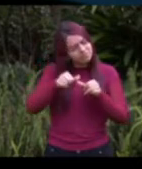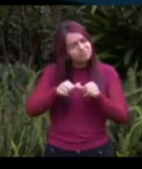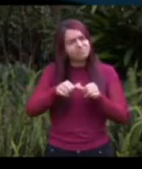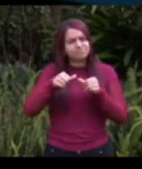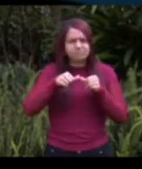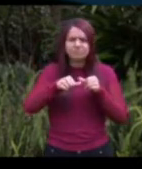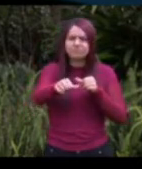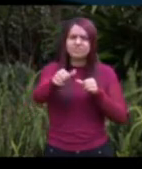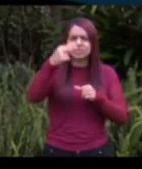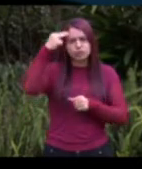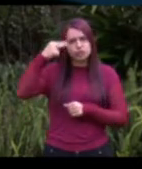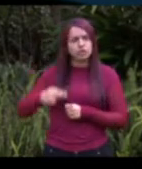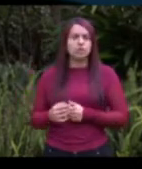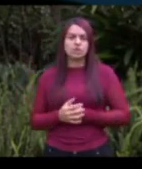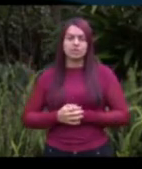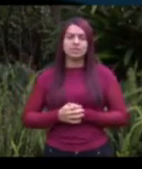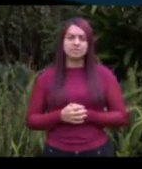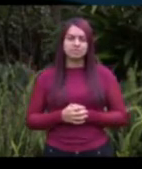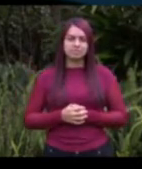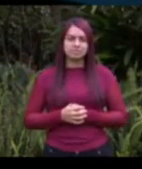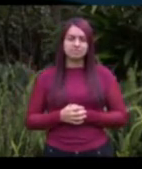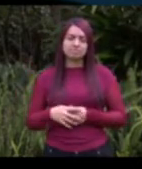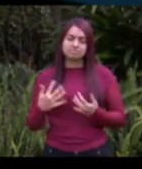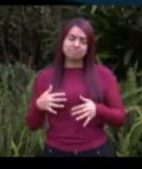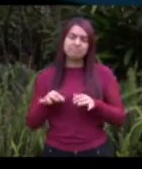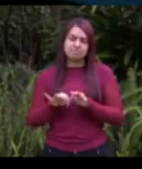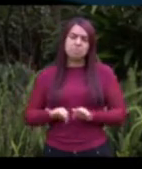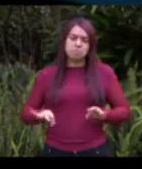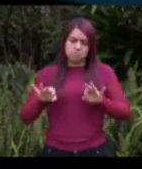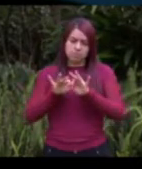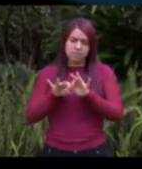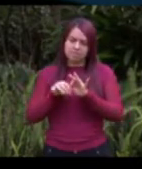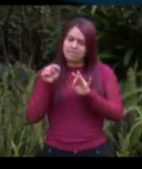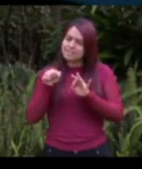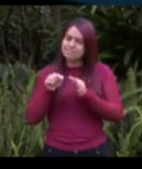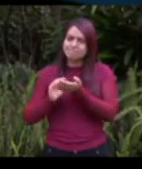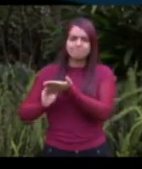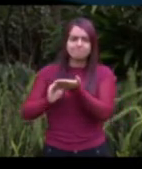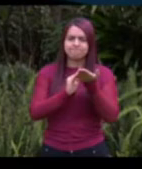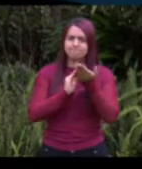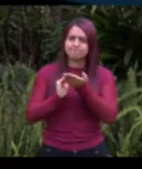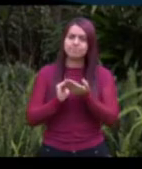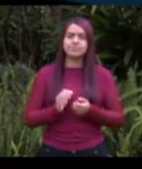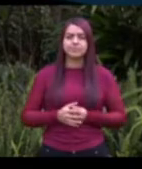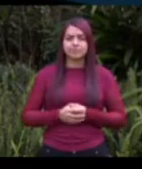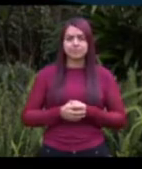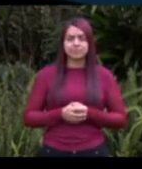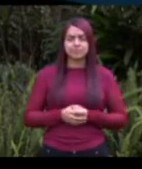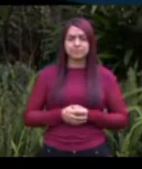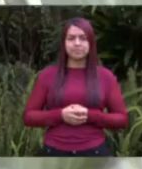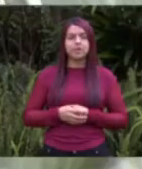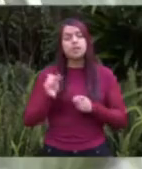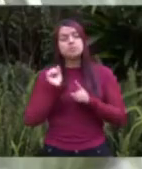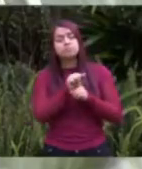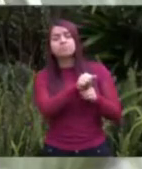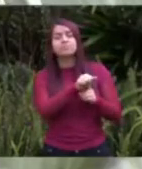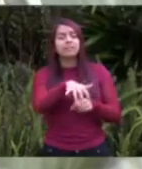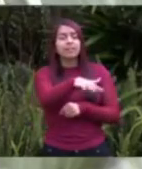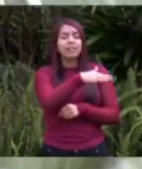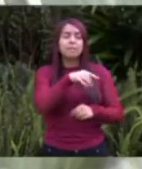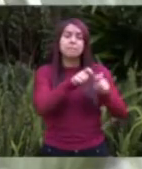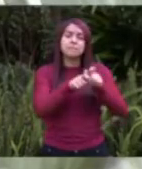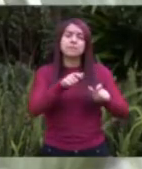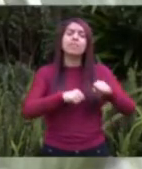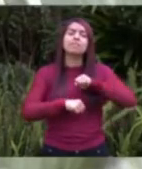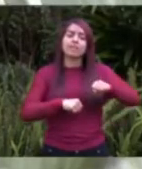histórica, ese activo tan esencial para la reconciliación. No puede dejarse a un lado el derecho de la sociedad a conocer la